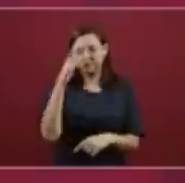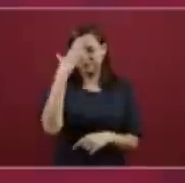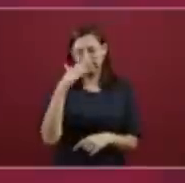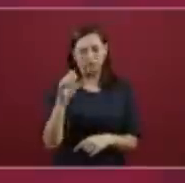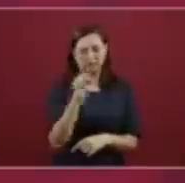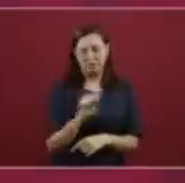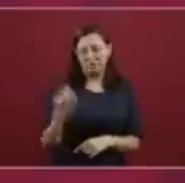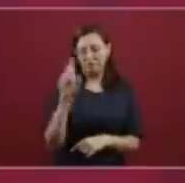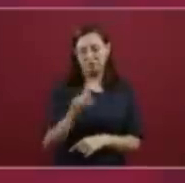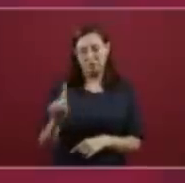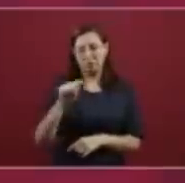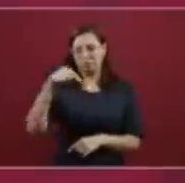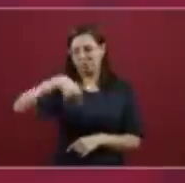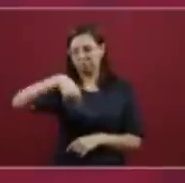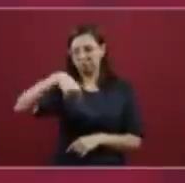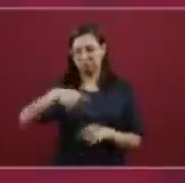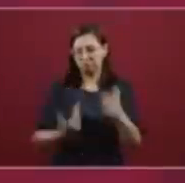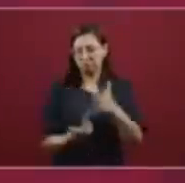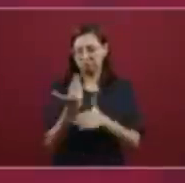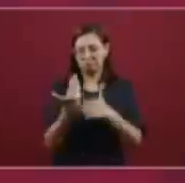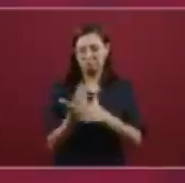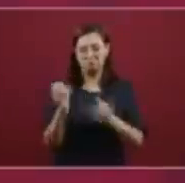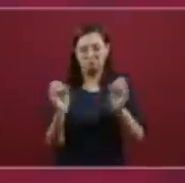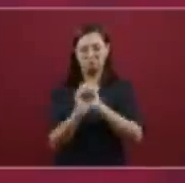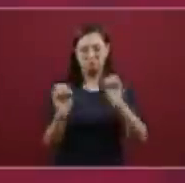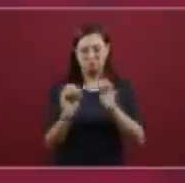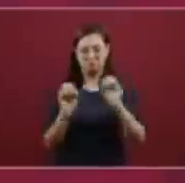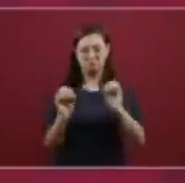estamos hasta el lunes.